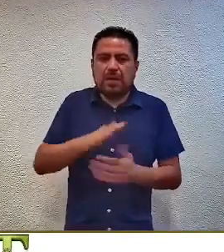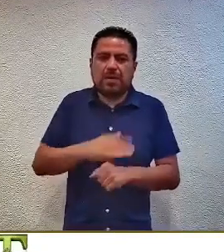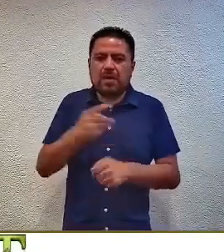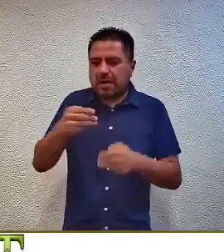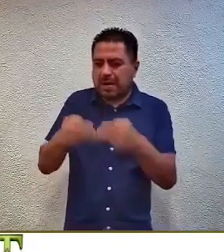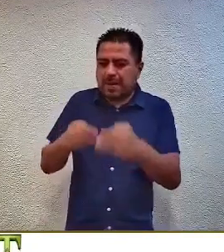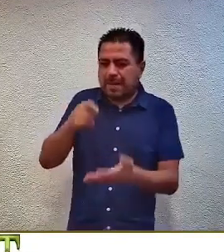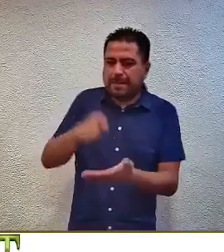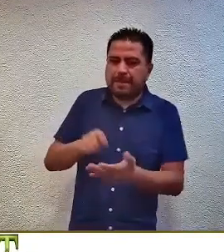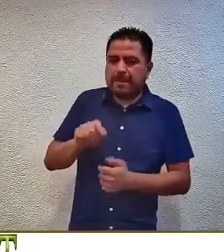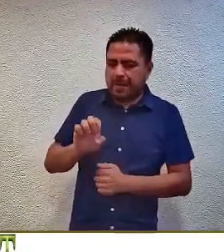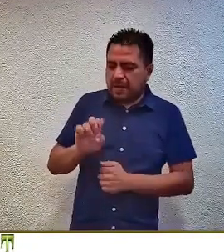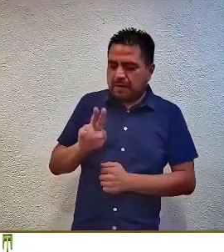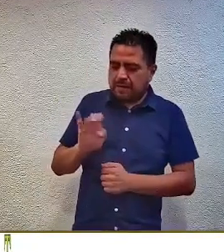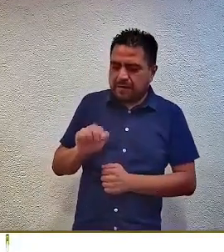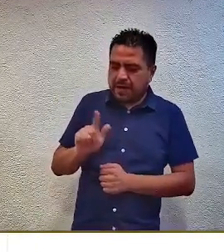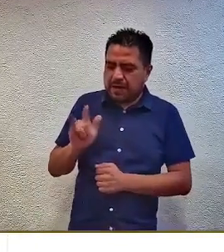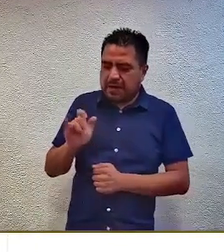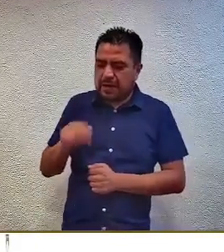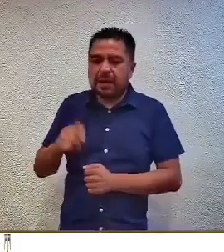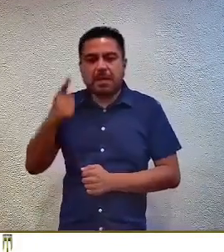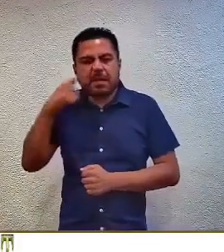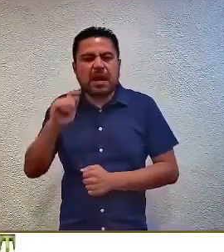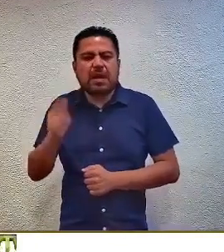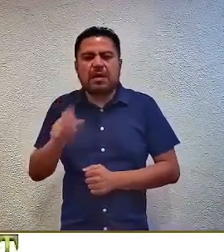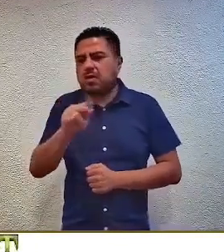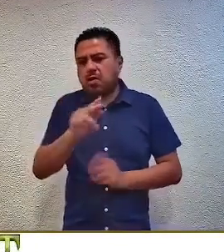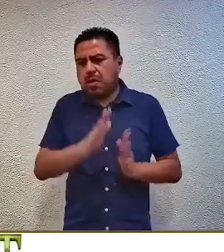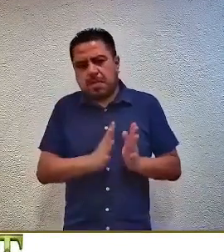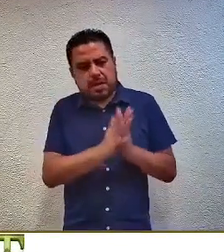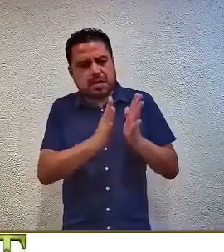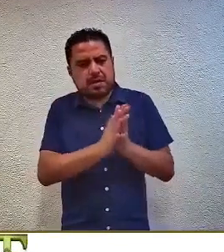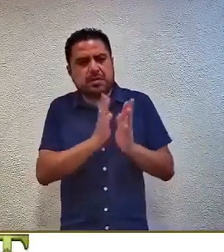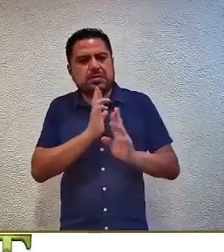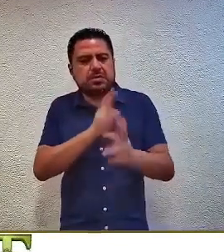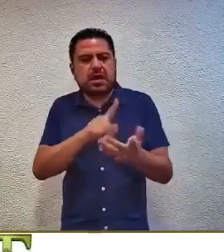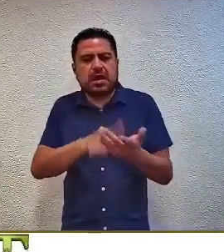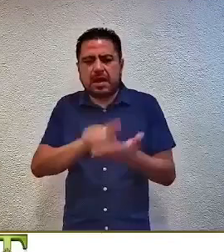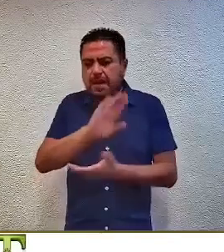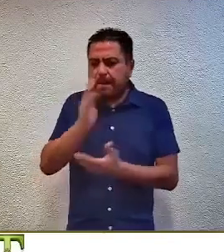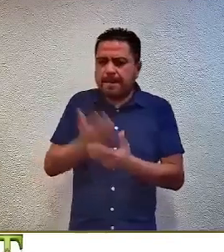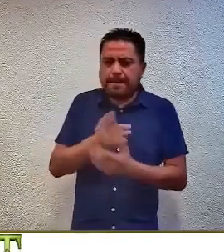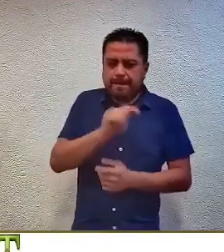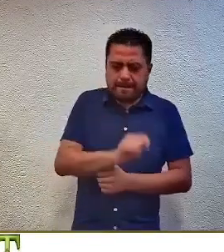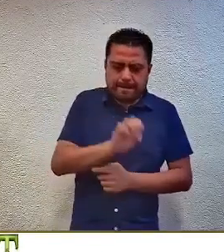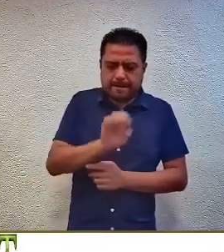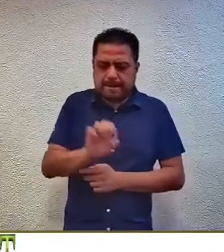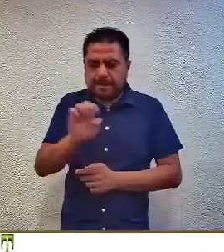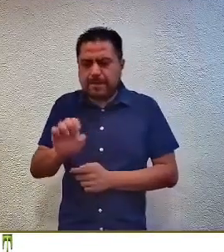magistrada Evelyn Rodríguez Chinol para no participar en la resolución del expediente número